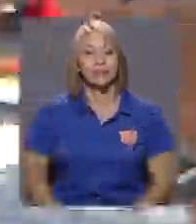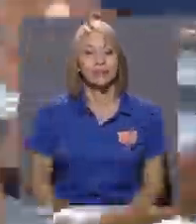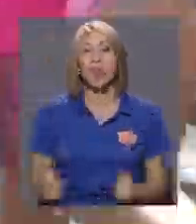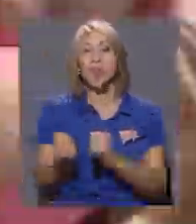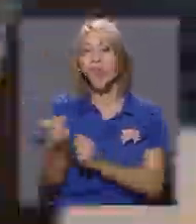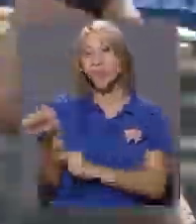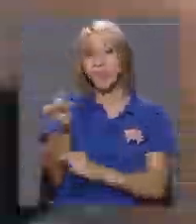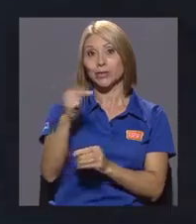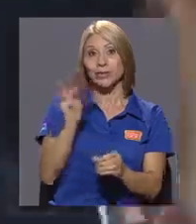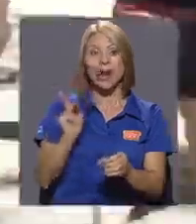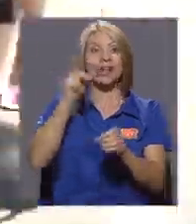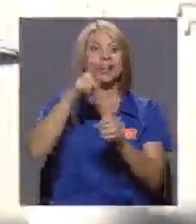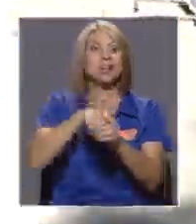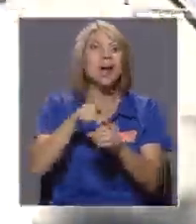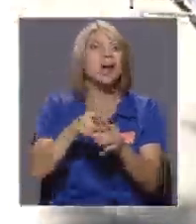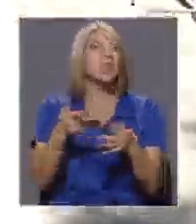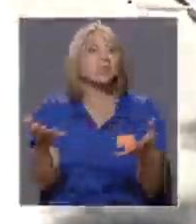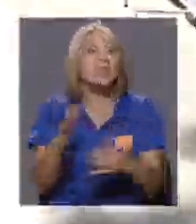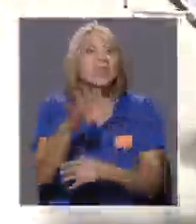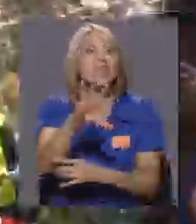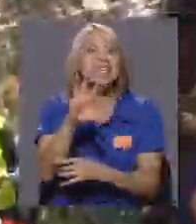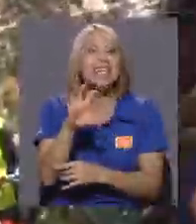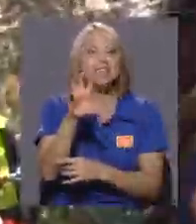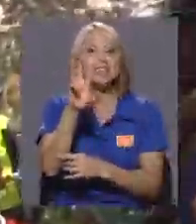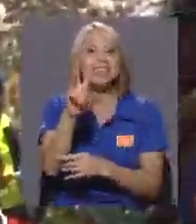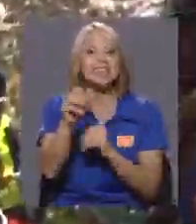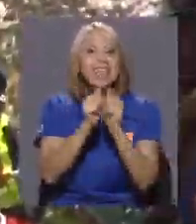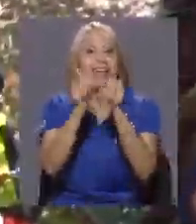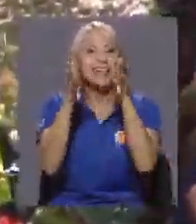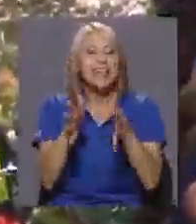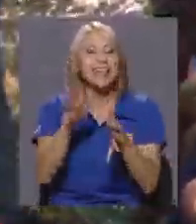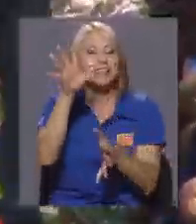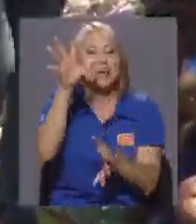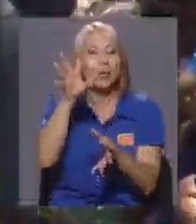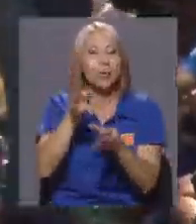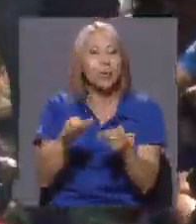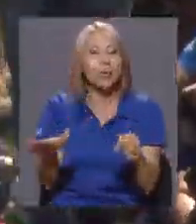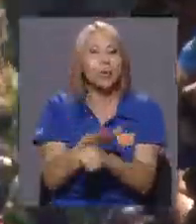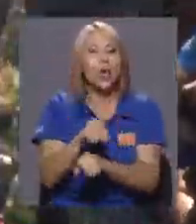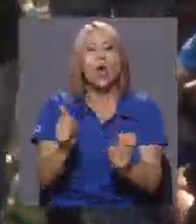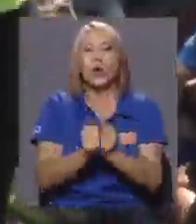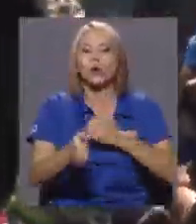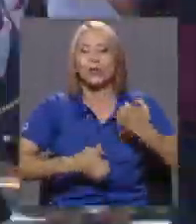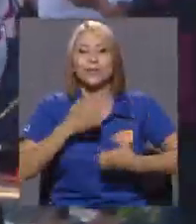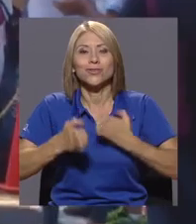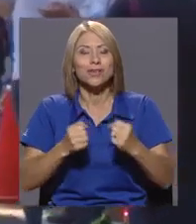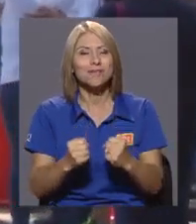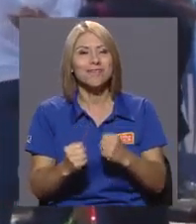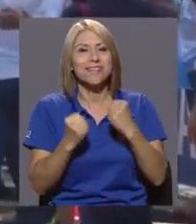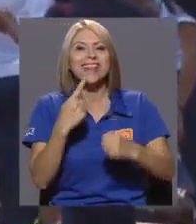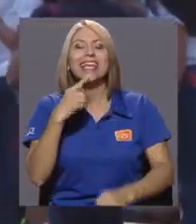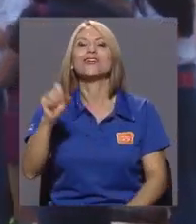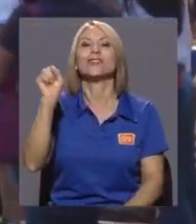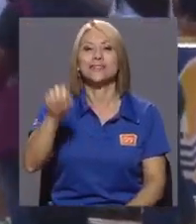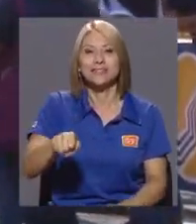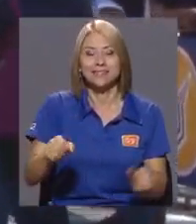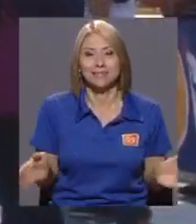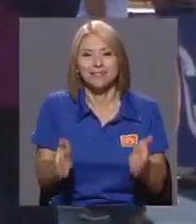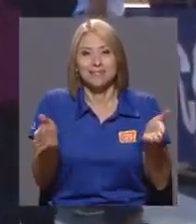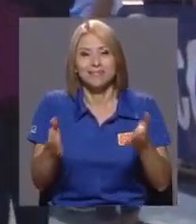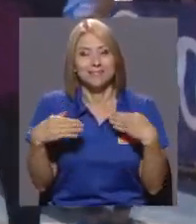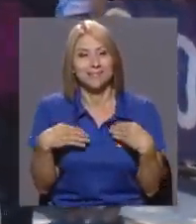Junto a ellos participaron un total de 506 atletas, que con entusiasmo y valor dijeron sí a la promoción de la salud y